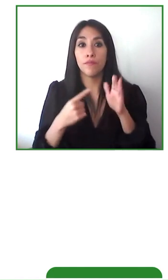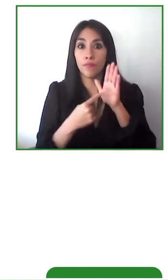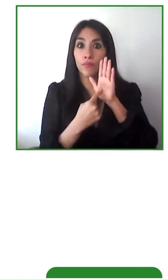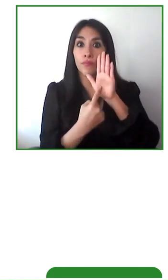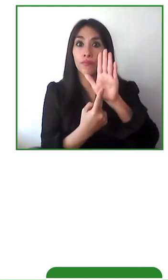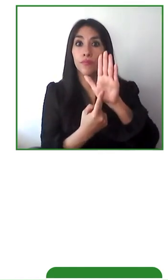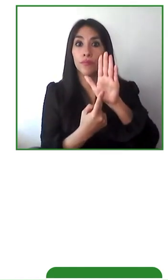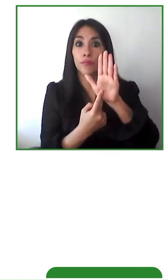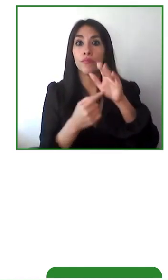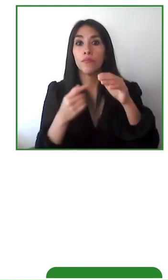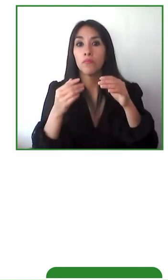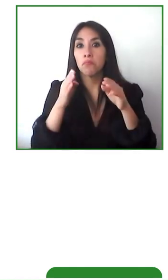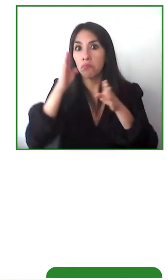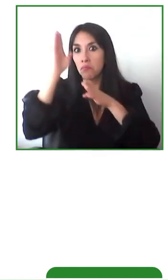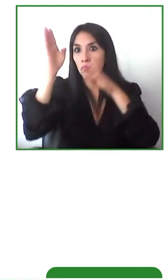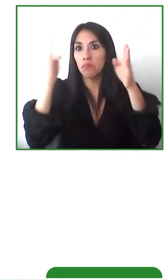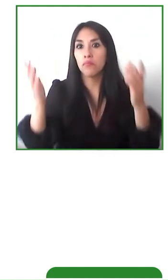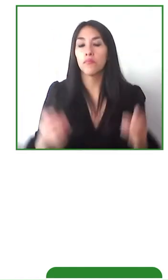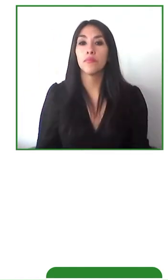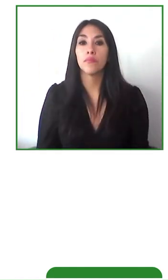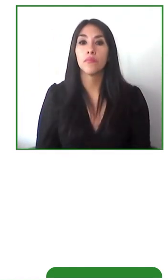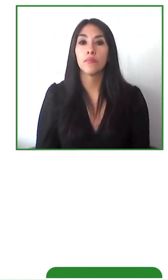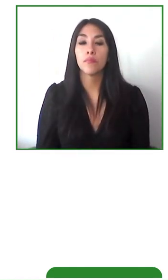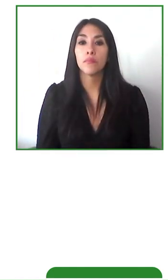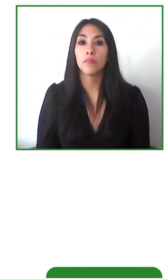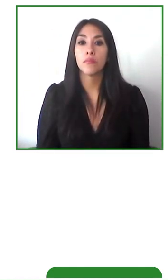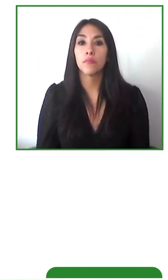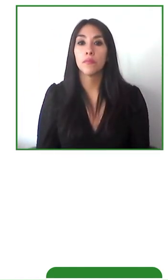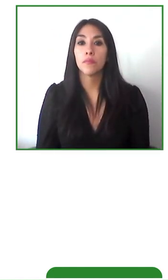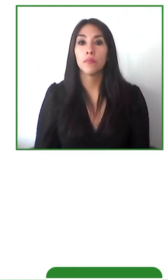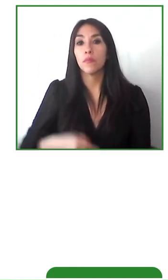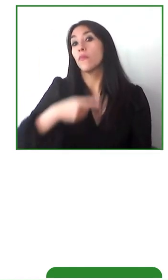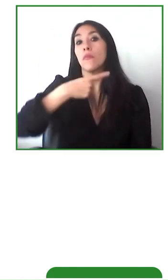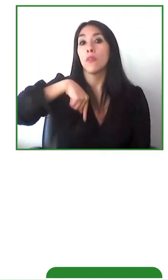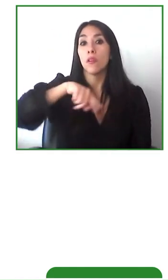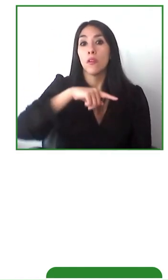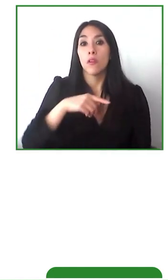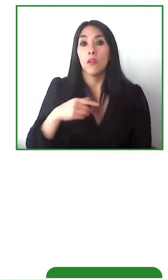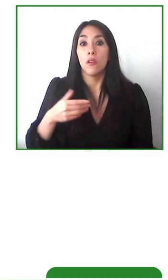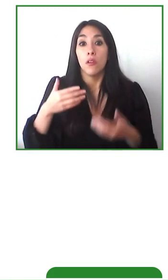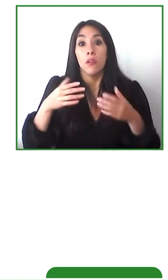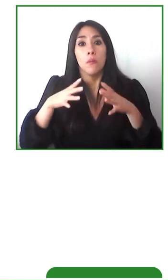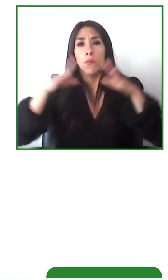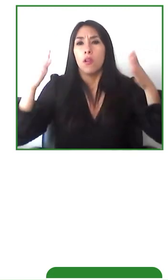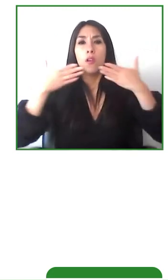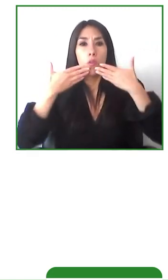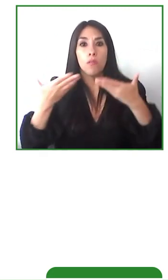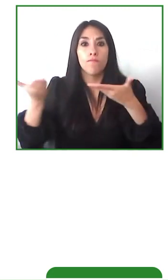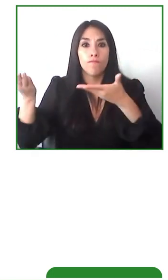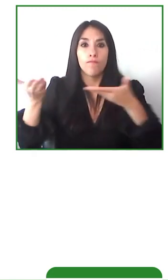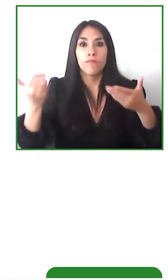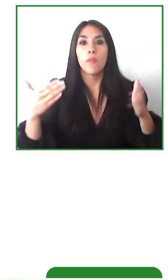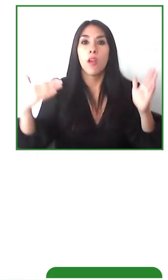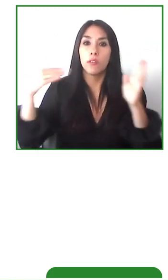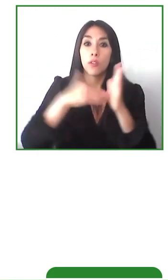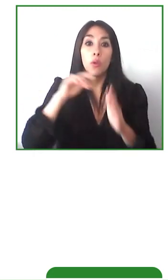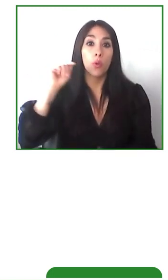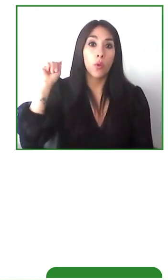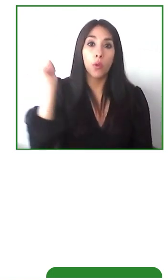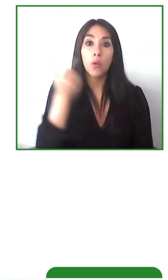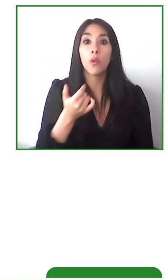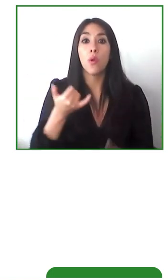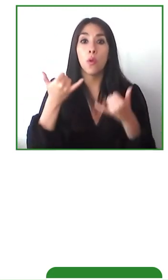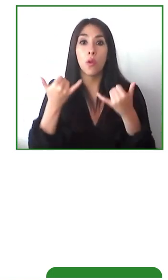Pero estamos aquí y gracias de nuevo a todos. Y ahora empezamos el panel.